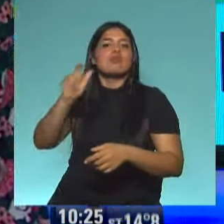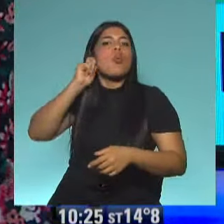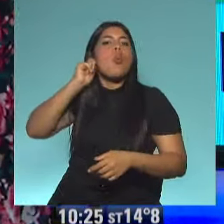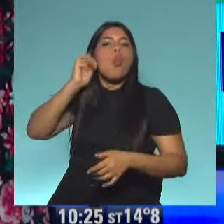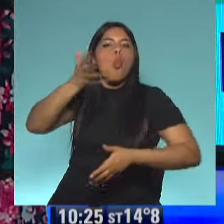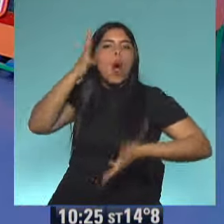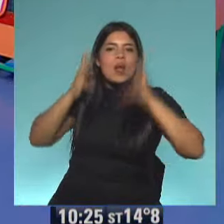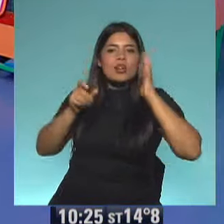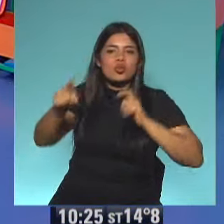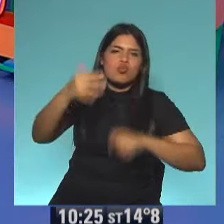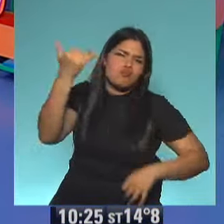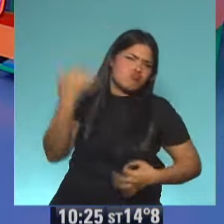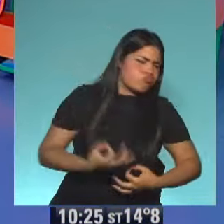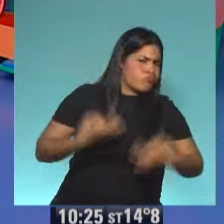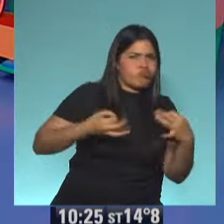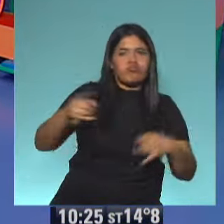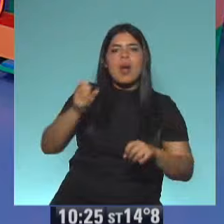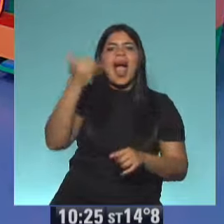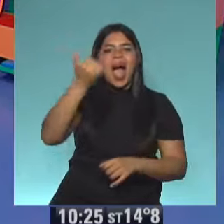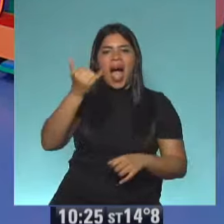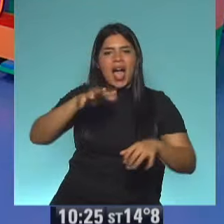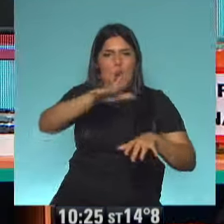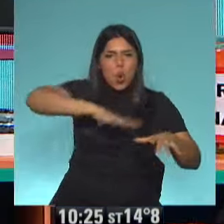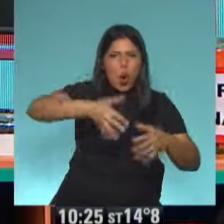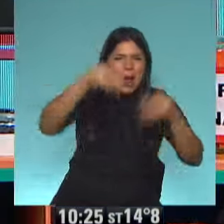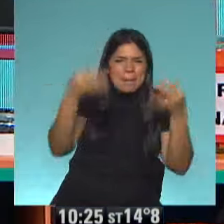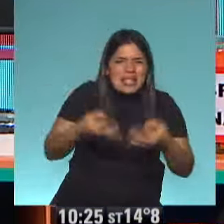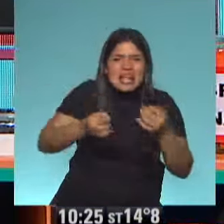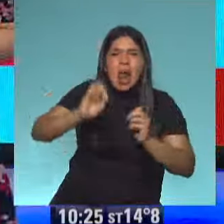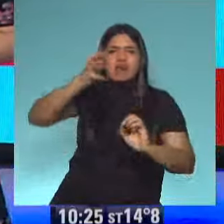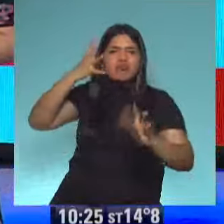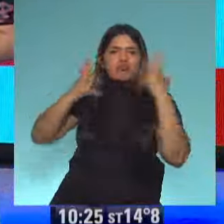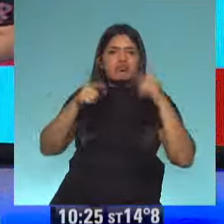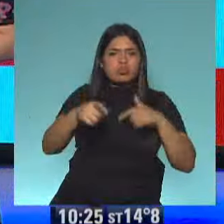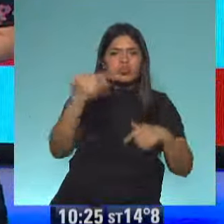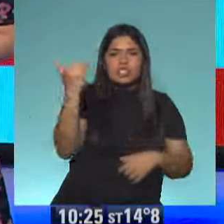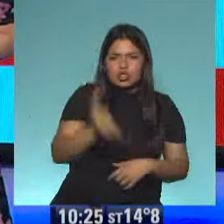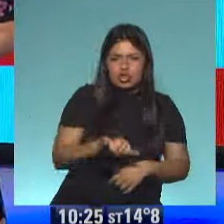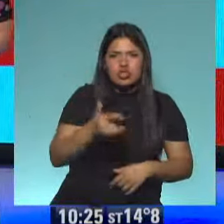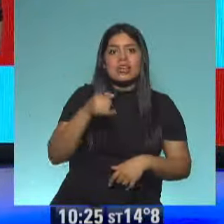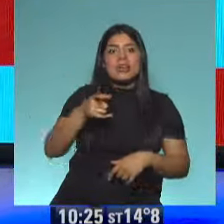amiga. Tiene un corsódromo. Bien, muy bien. En Gualeguaychú... Donde corren carreras vestidos así.